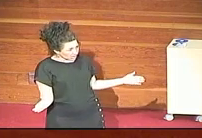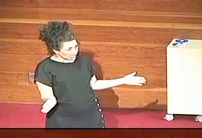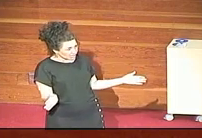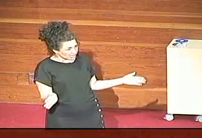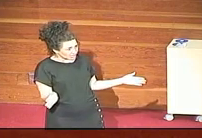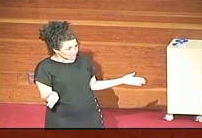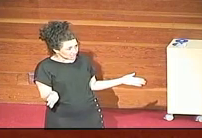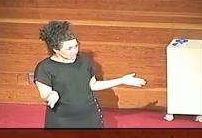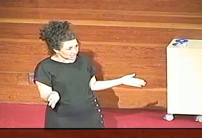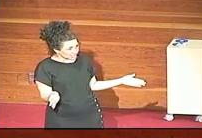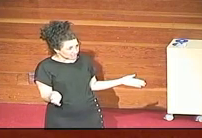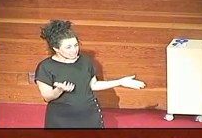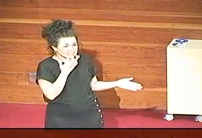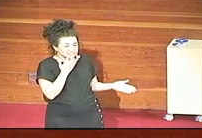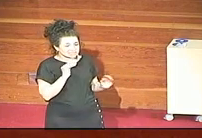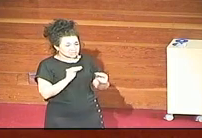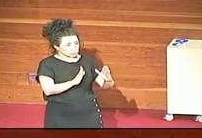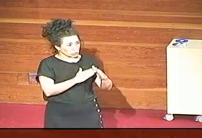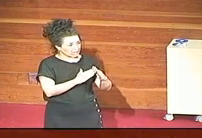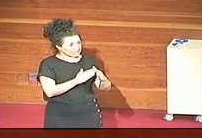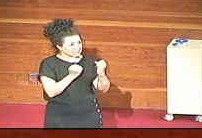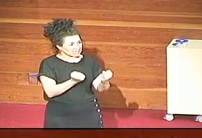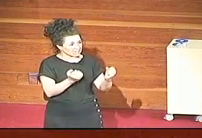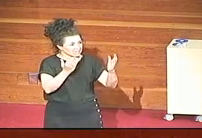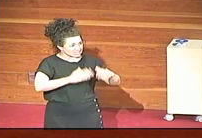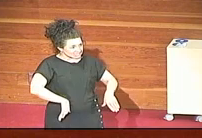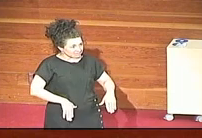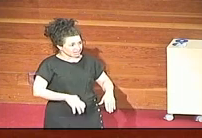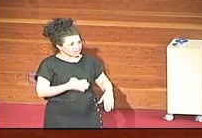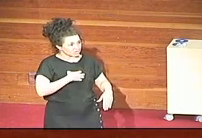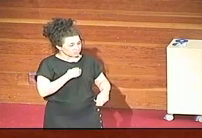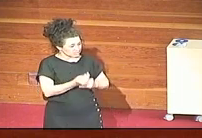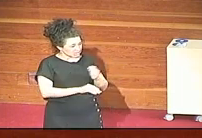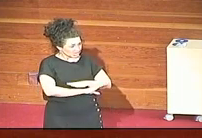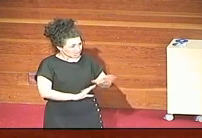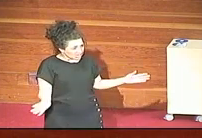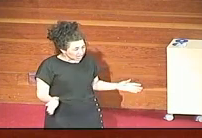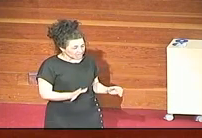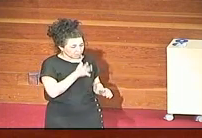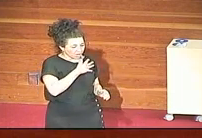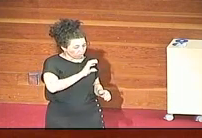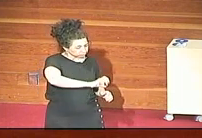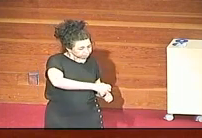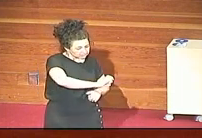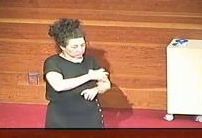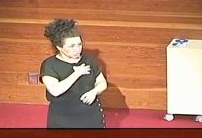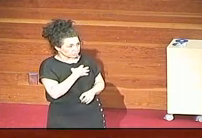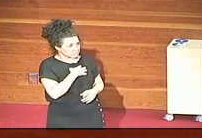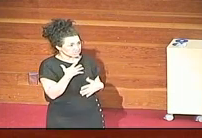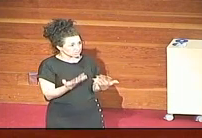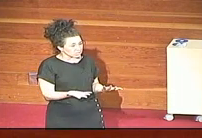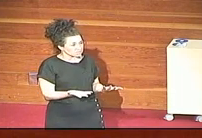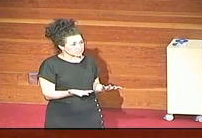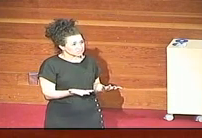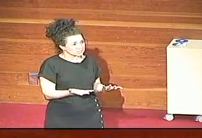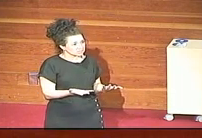somos conscientes de que si en tu casa se va la luz o la energía no tampoco puedes hacer nada no puedes abrir el grifo entonces yo creo que muchas veces los